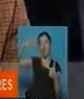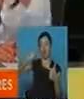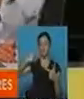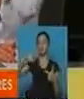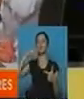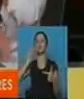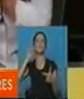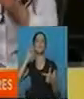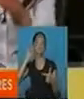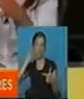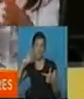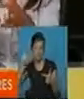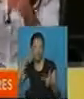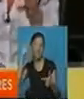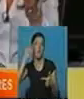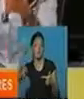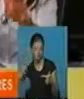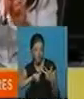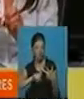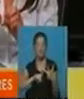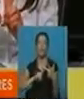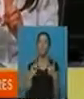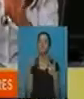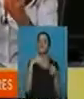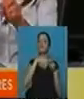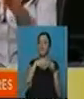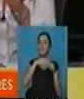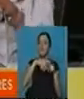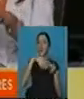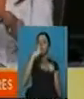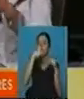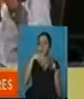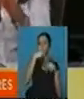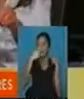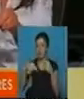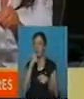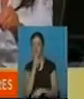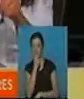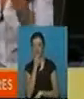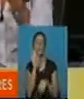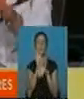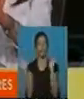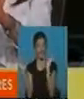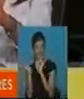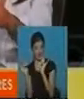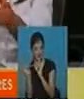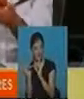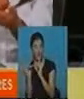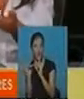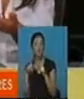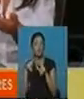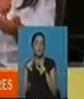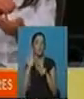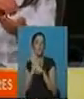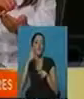Francia también, de elementos encontrados en la web. O sea, Internet como herramienta para estos ataques. No